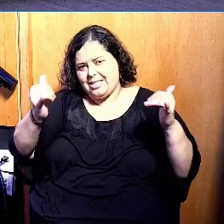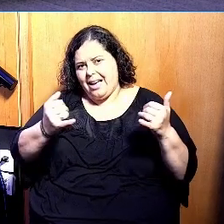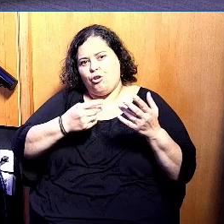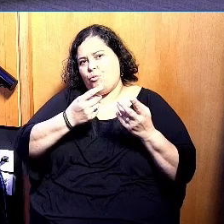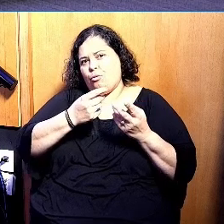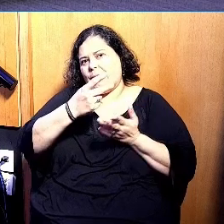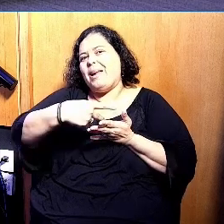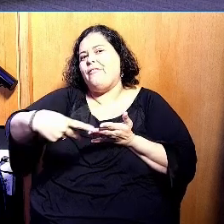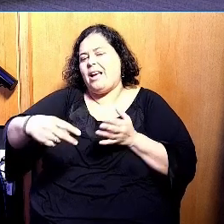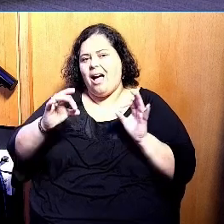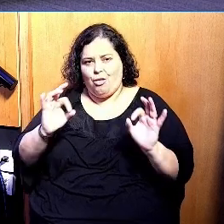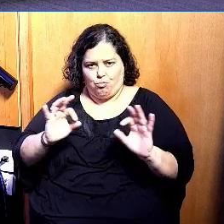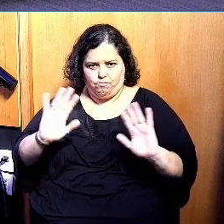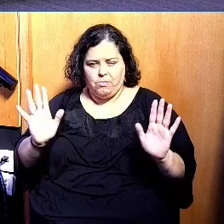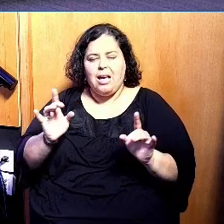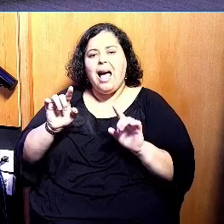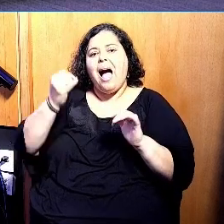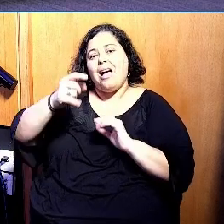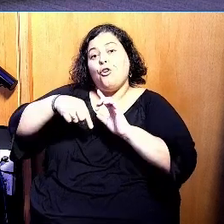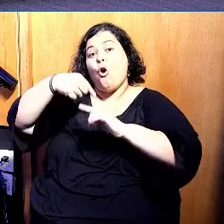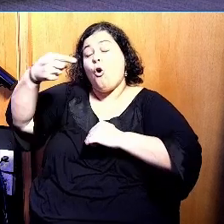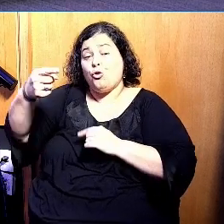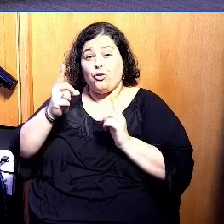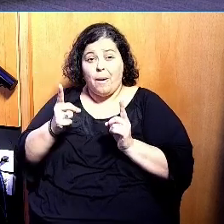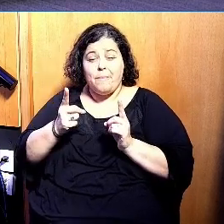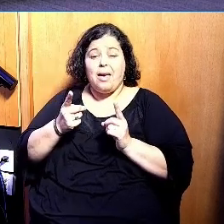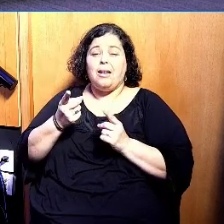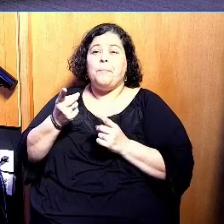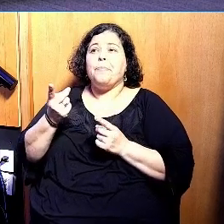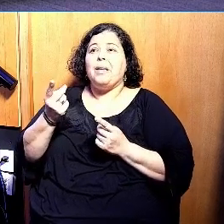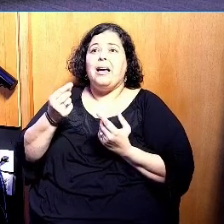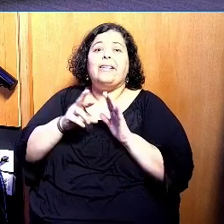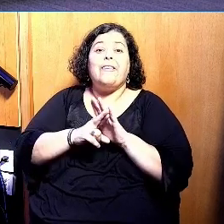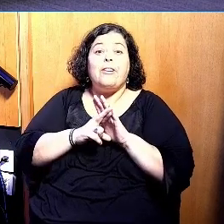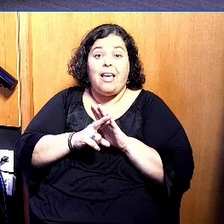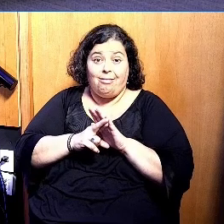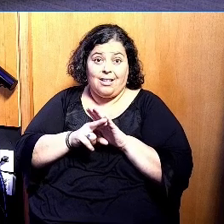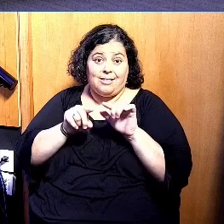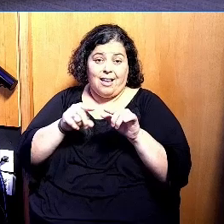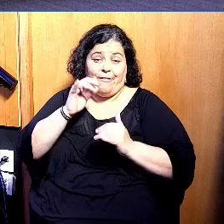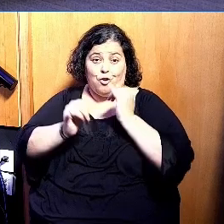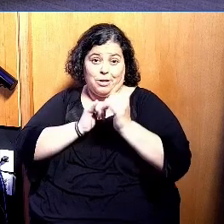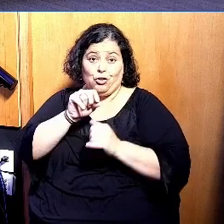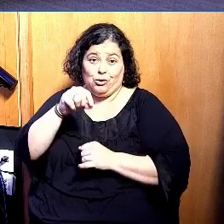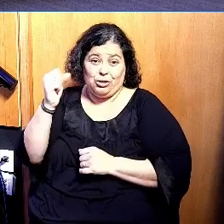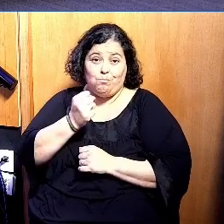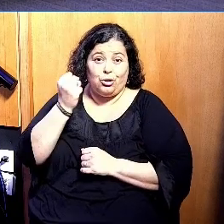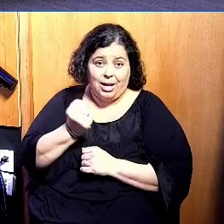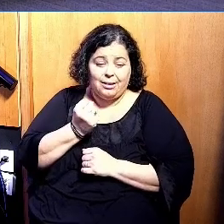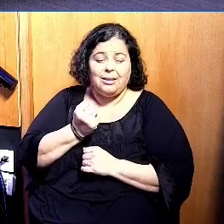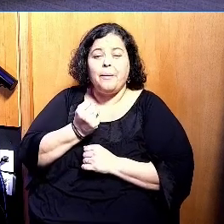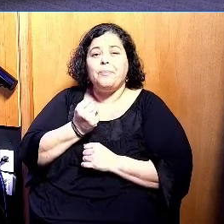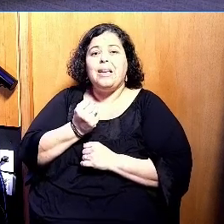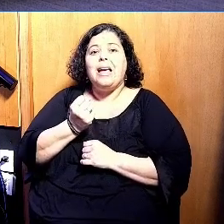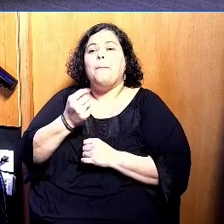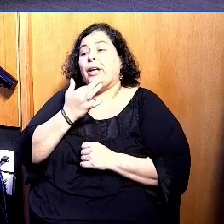proceso unificado. Después tenemos a los sponsors y a los referentes de información, que es obviamente súper importante. Si no tuviéramos como